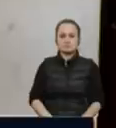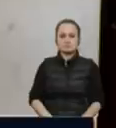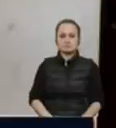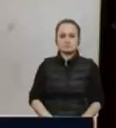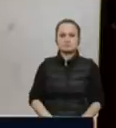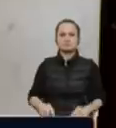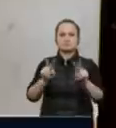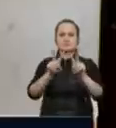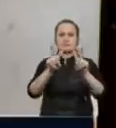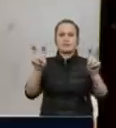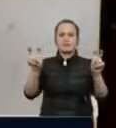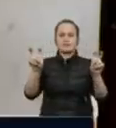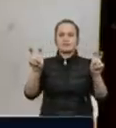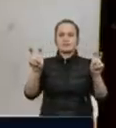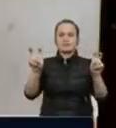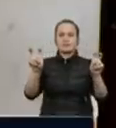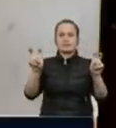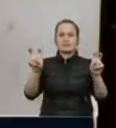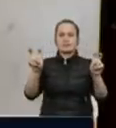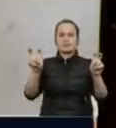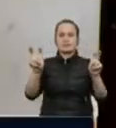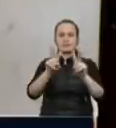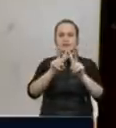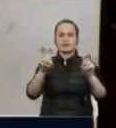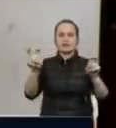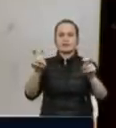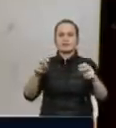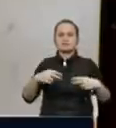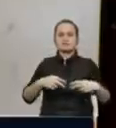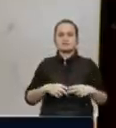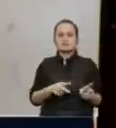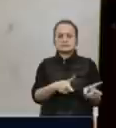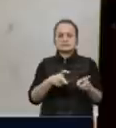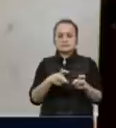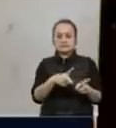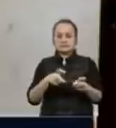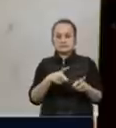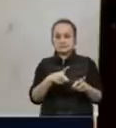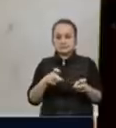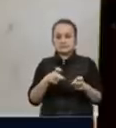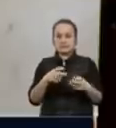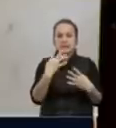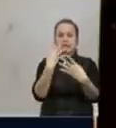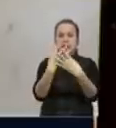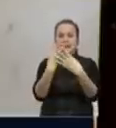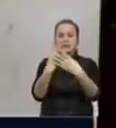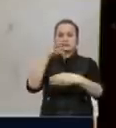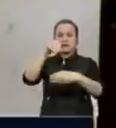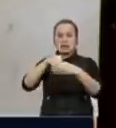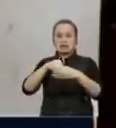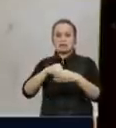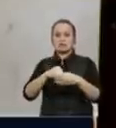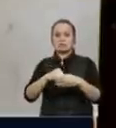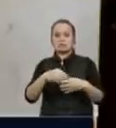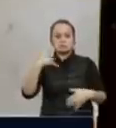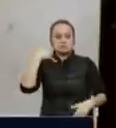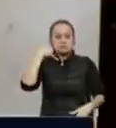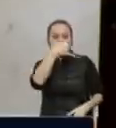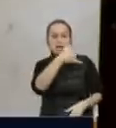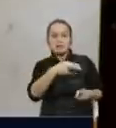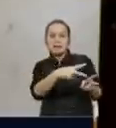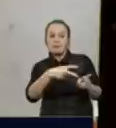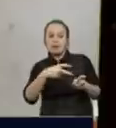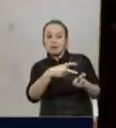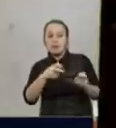El tema de la extorsión y particularmente la extorsión carcelaria, que es una realidad, es